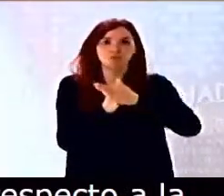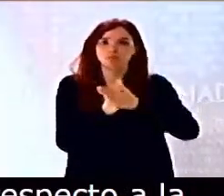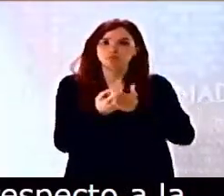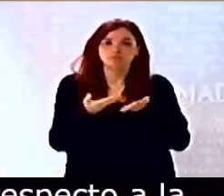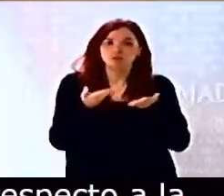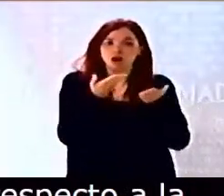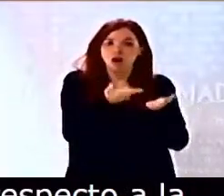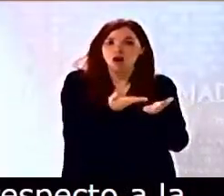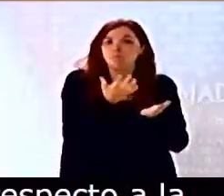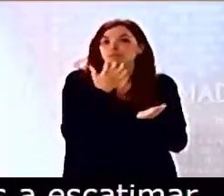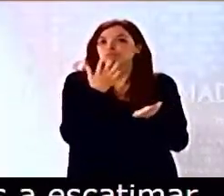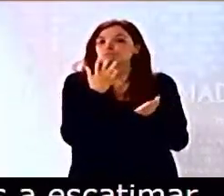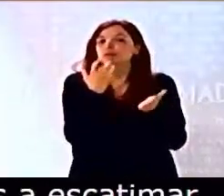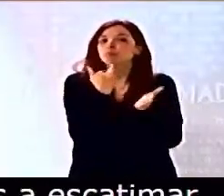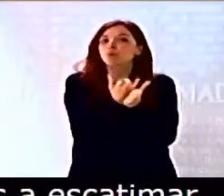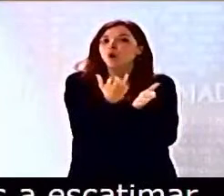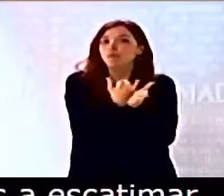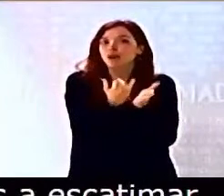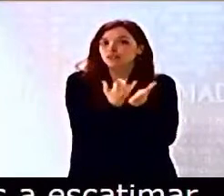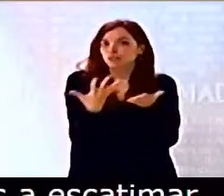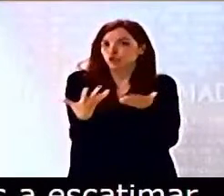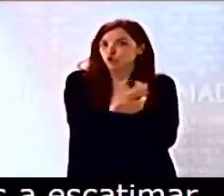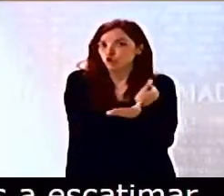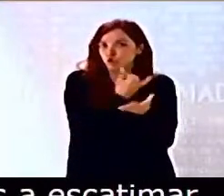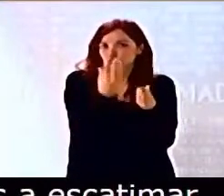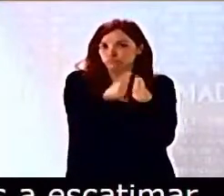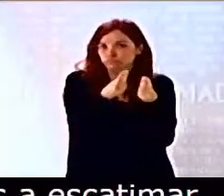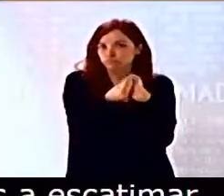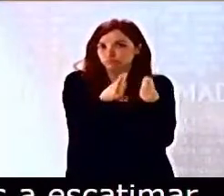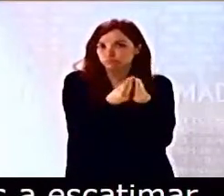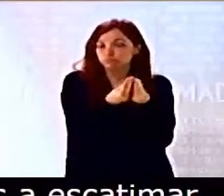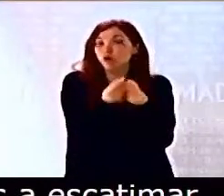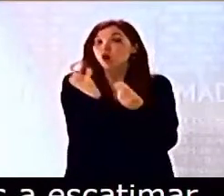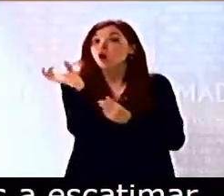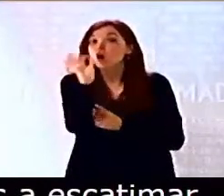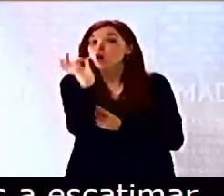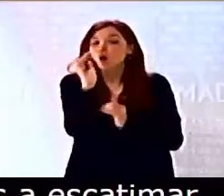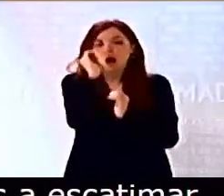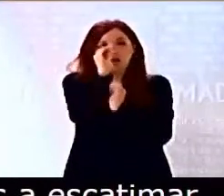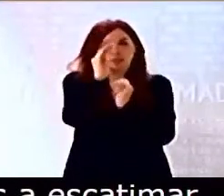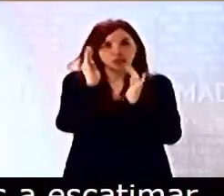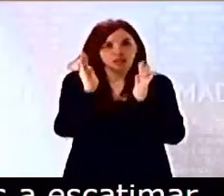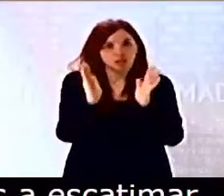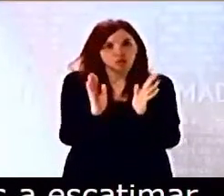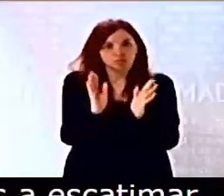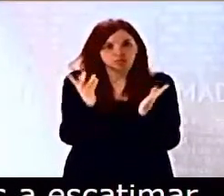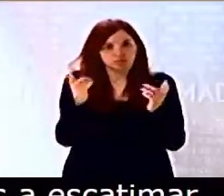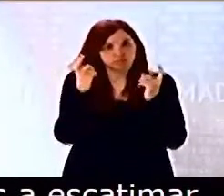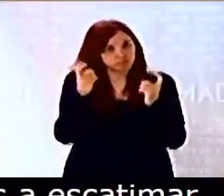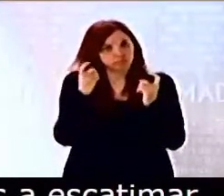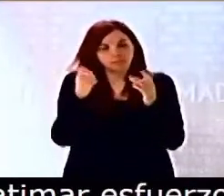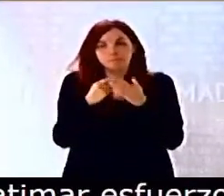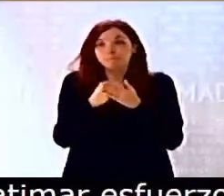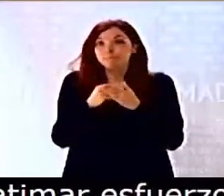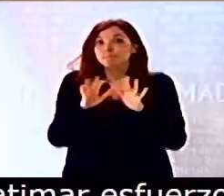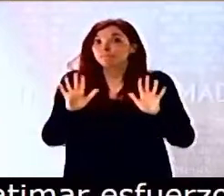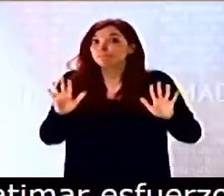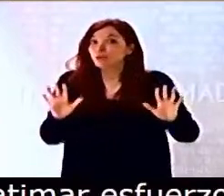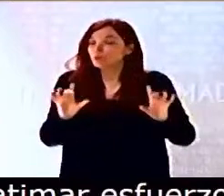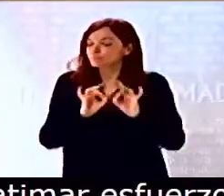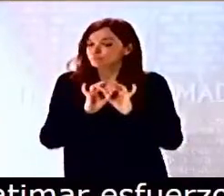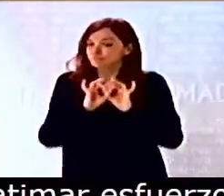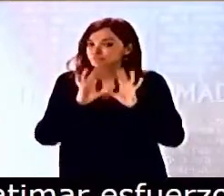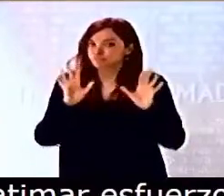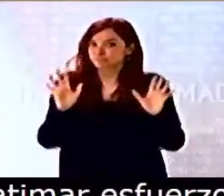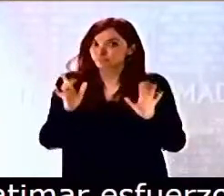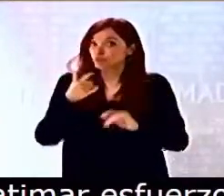a los cribados, no vamos a escatimar esfuerzos con respecto a la atención, pero que tampoco quede ninguna duda que